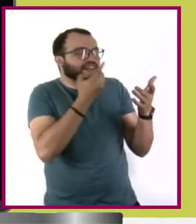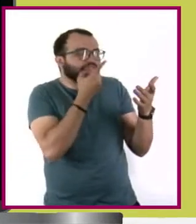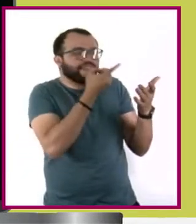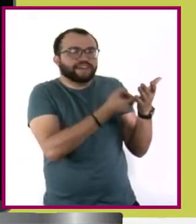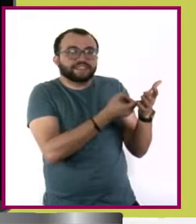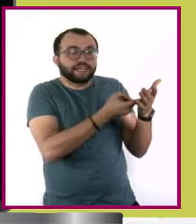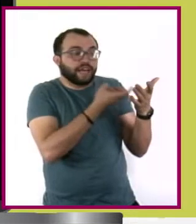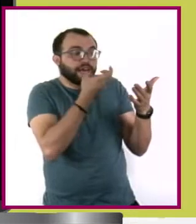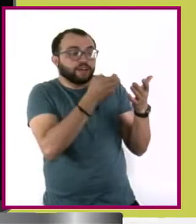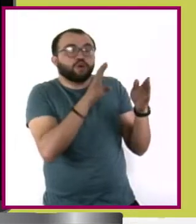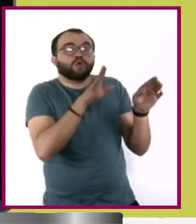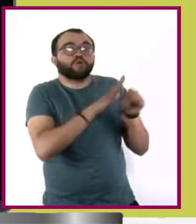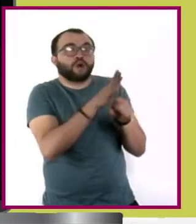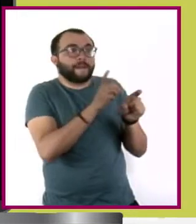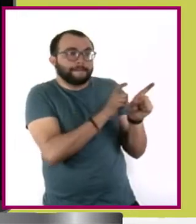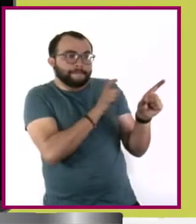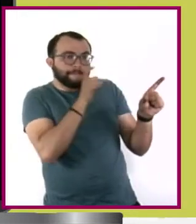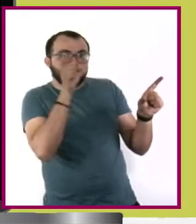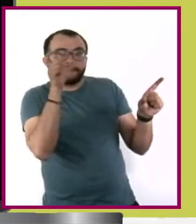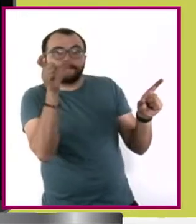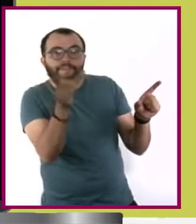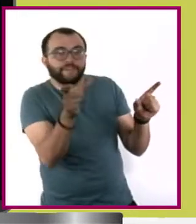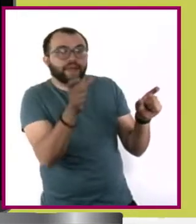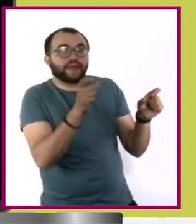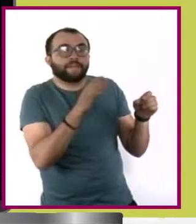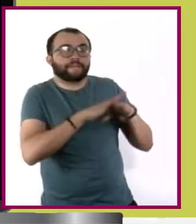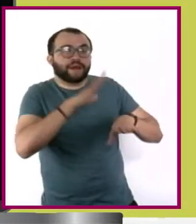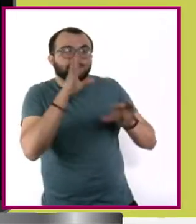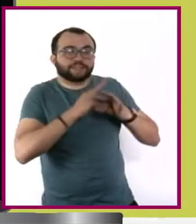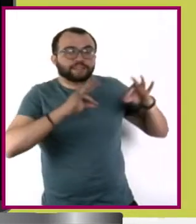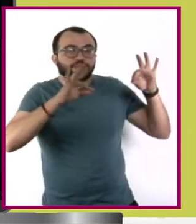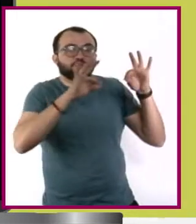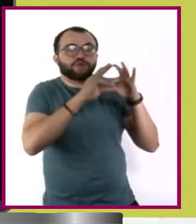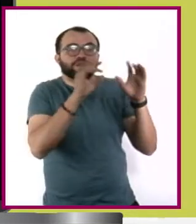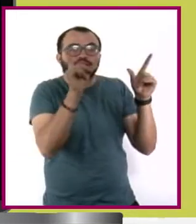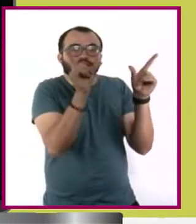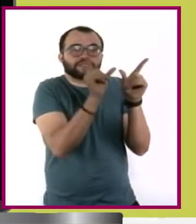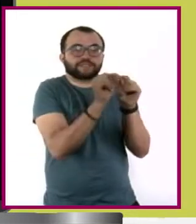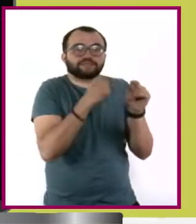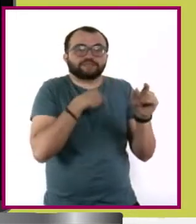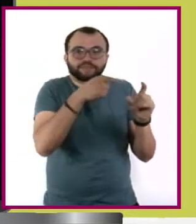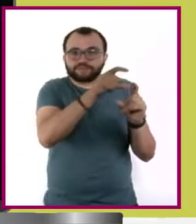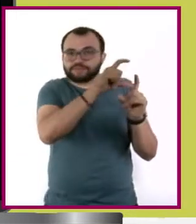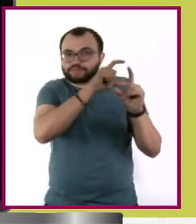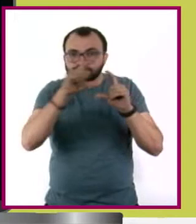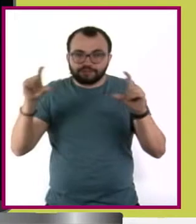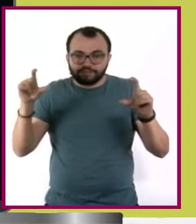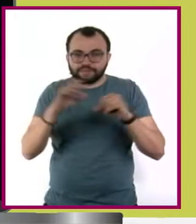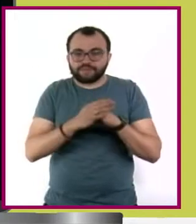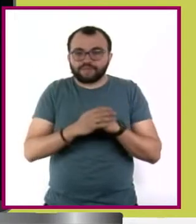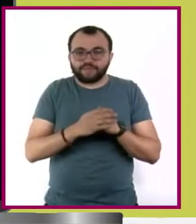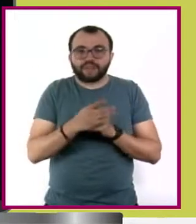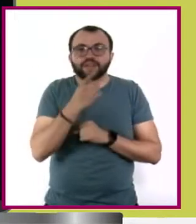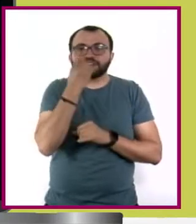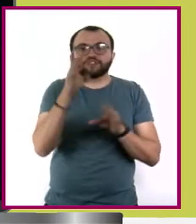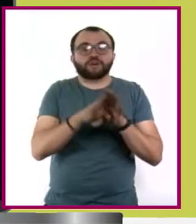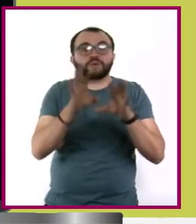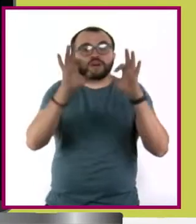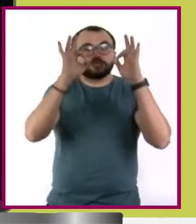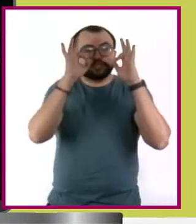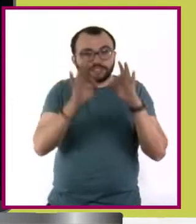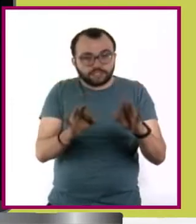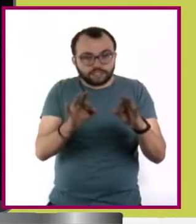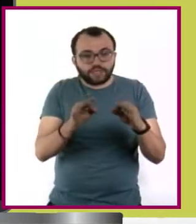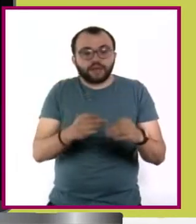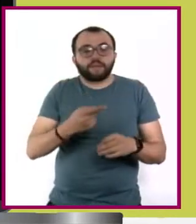y resaltar la idea central en pocas palabras, ¿sí? Se dice conciso, pero con